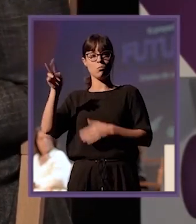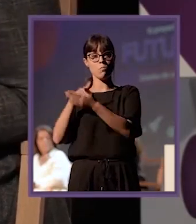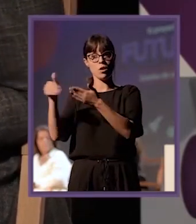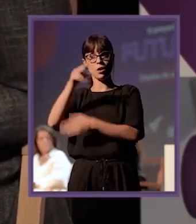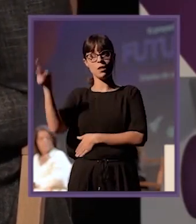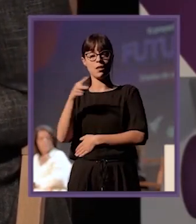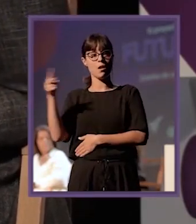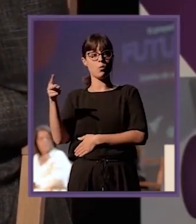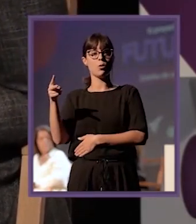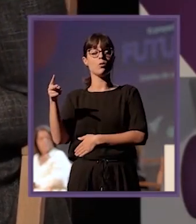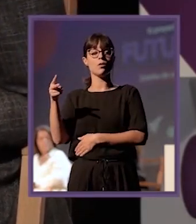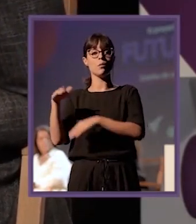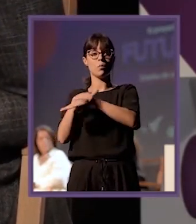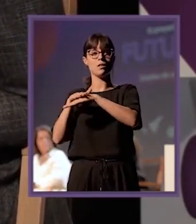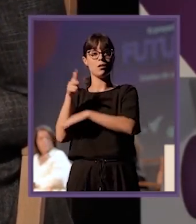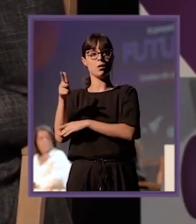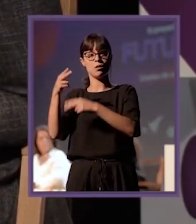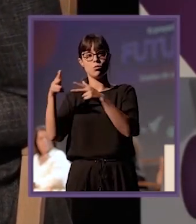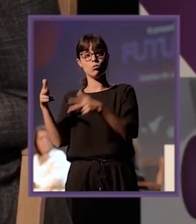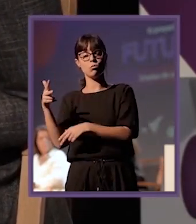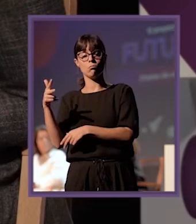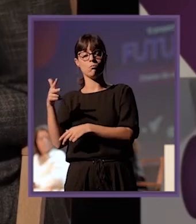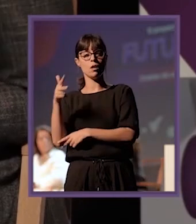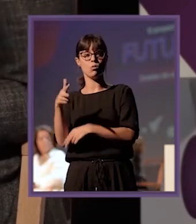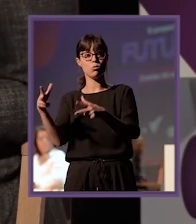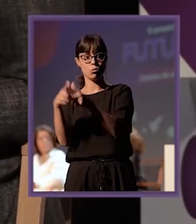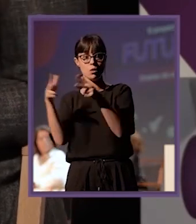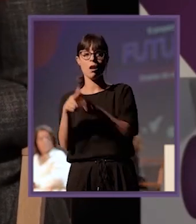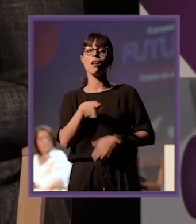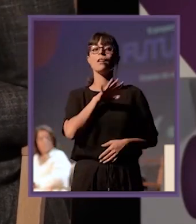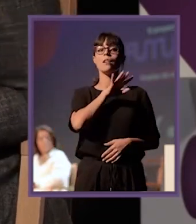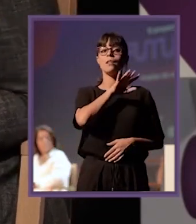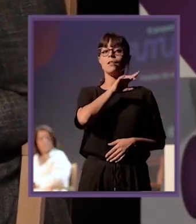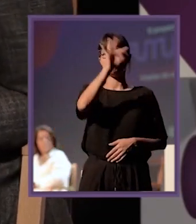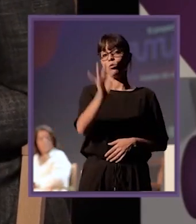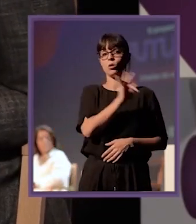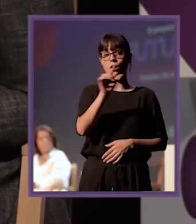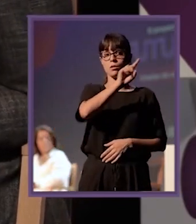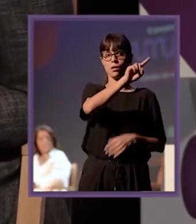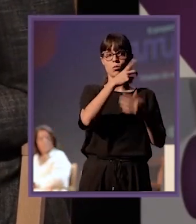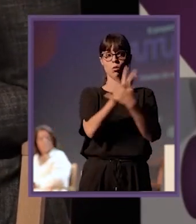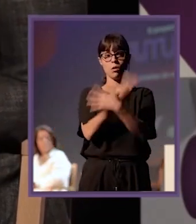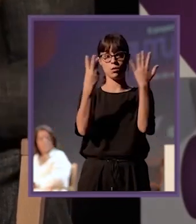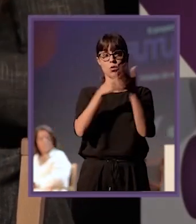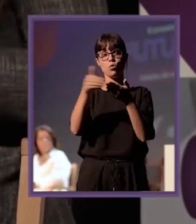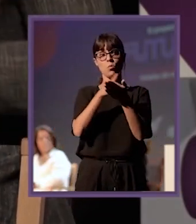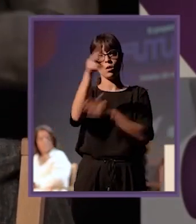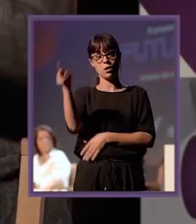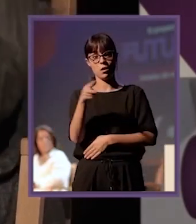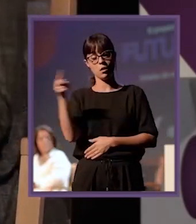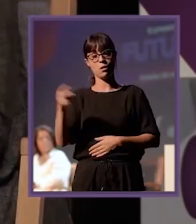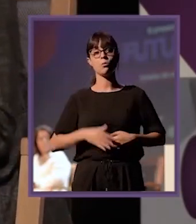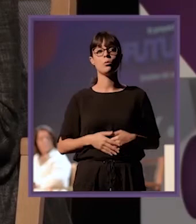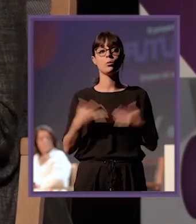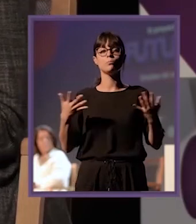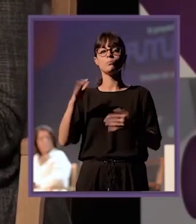122 y 53 millones de euros, que hacen un total de 218 millones. ¿Qué pretende la Unión Europea? Lo que pretende la Unión Europea con esta inversión,